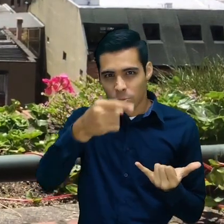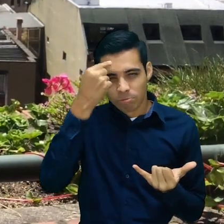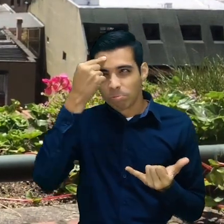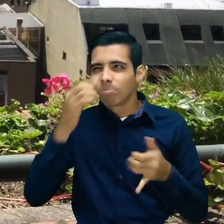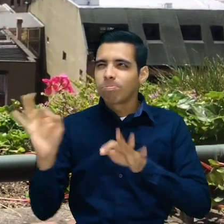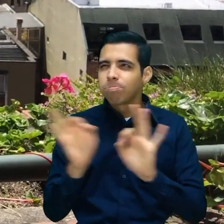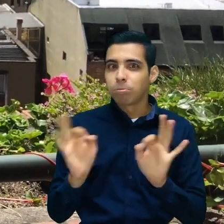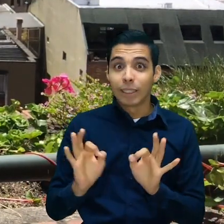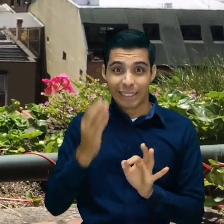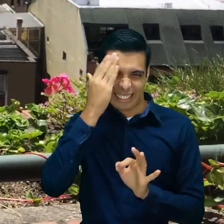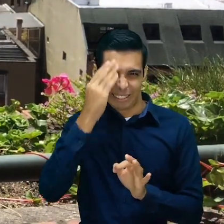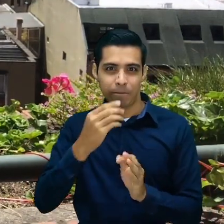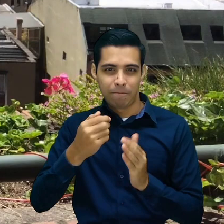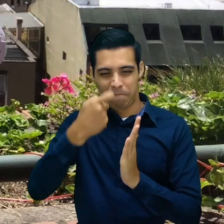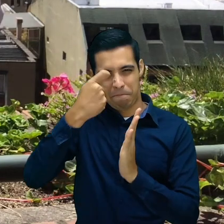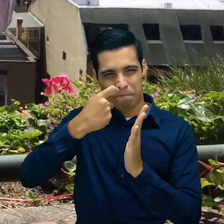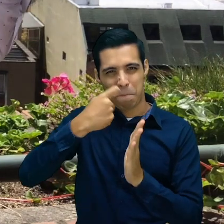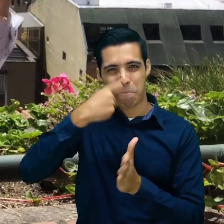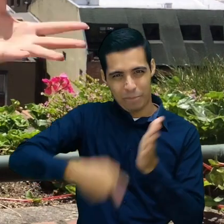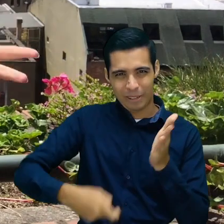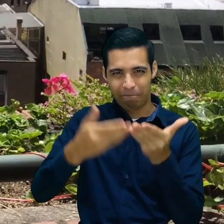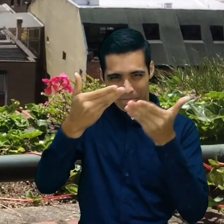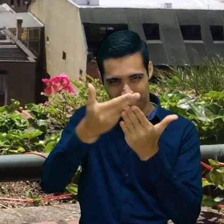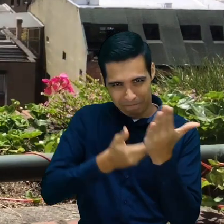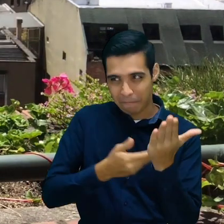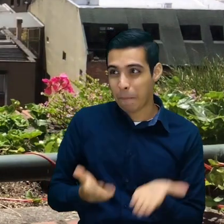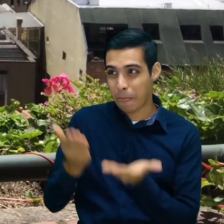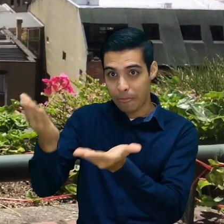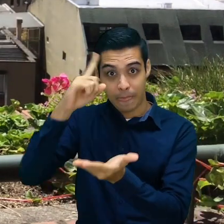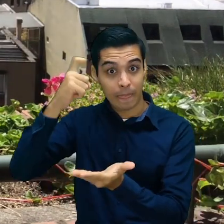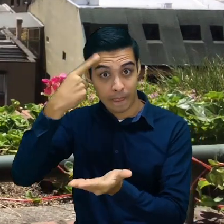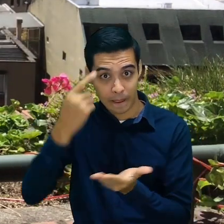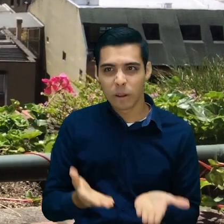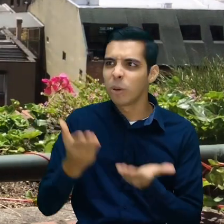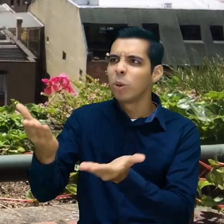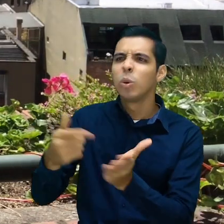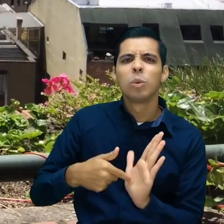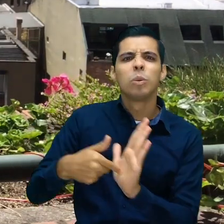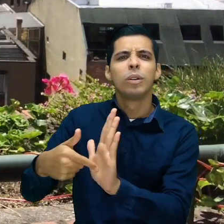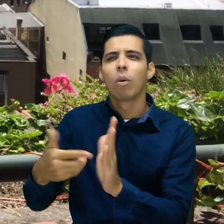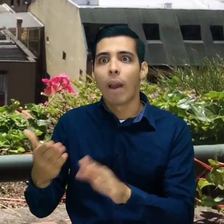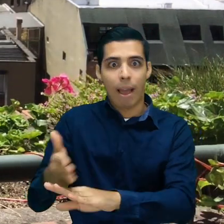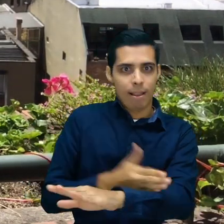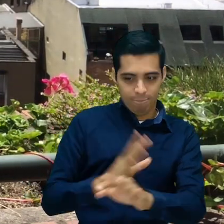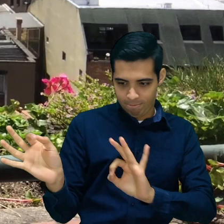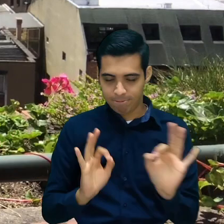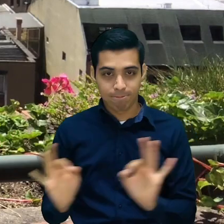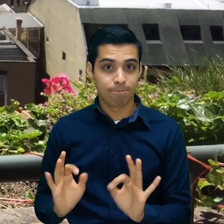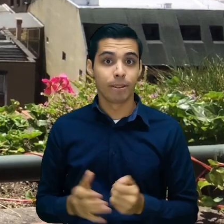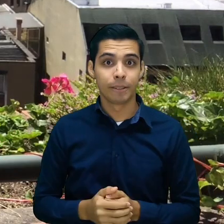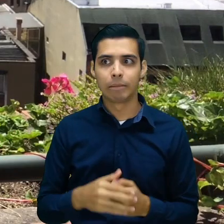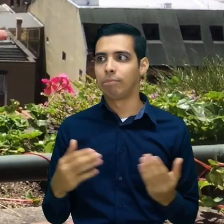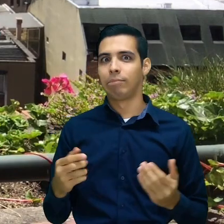a planear tributariamente. ¿Qué sucede? Hay un impuesto del que hemos estado hablando y que de hecho muchas personas andan corriendo por aquí para presentarlo y